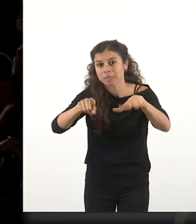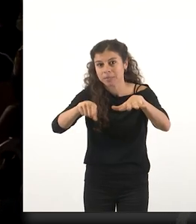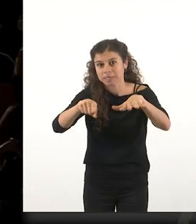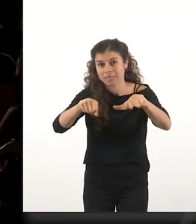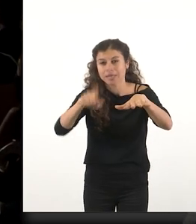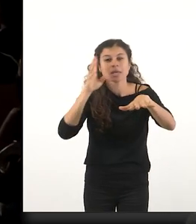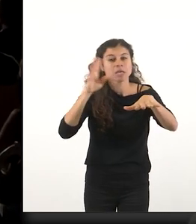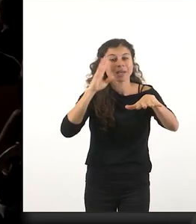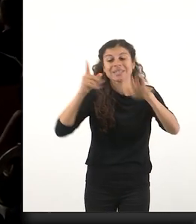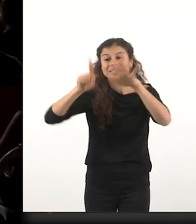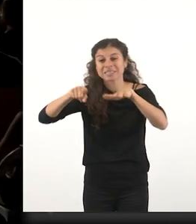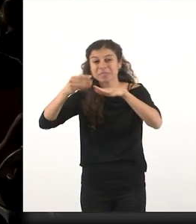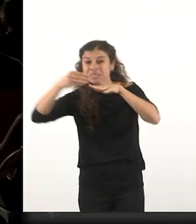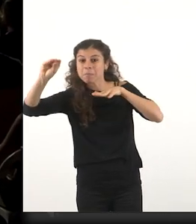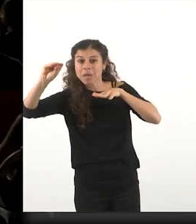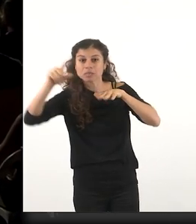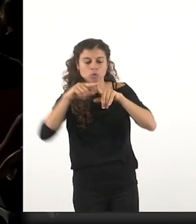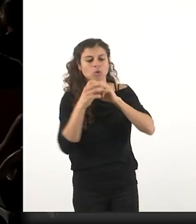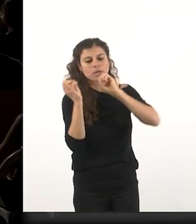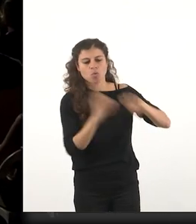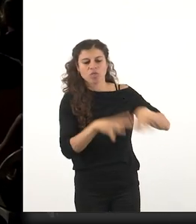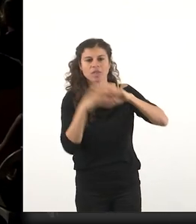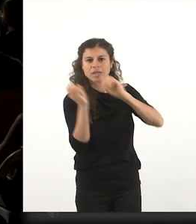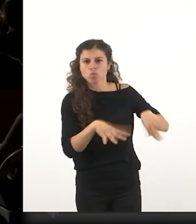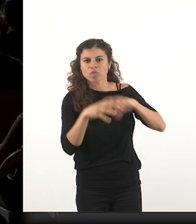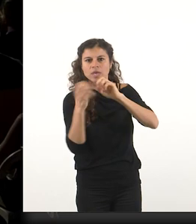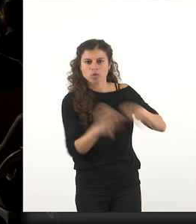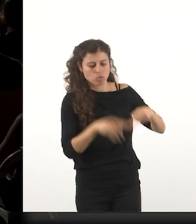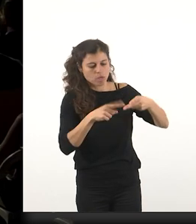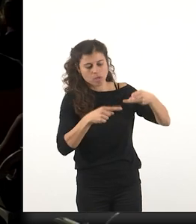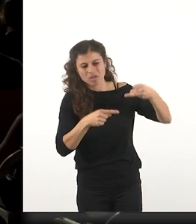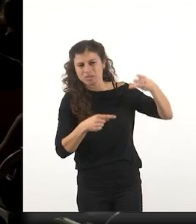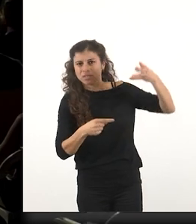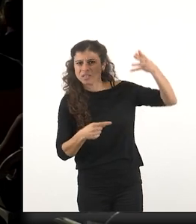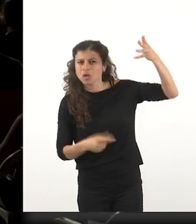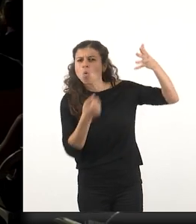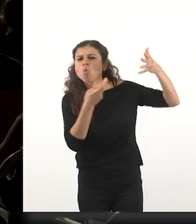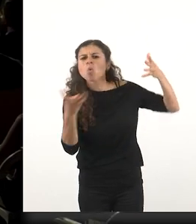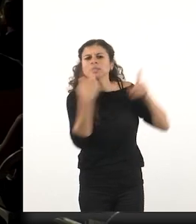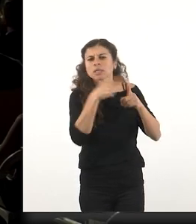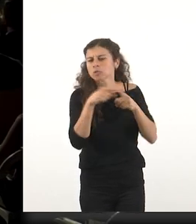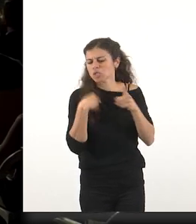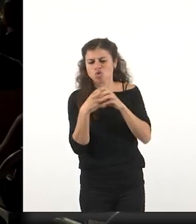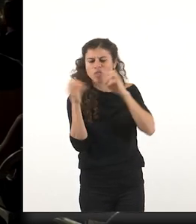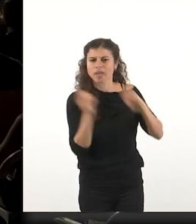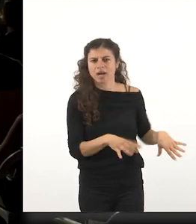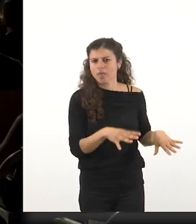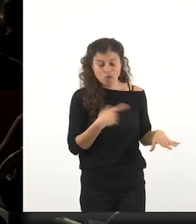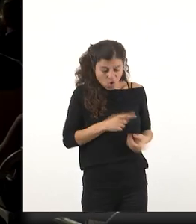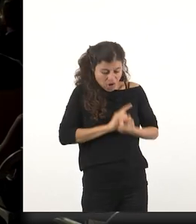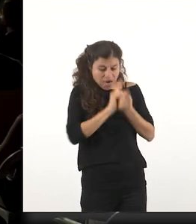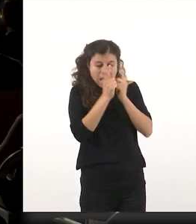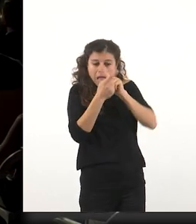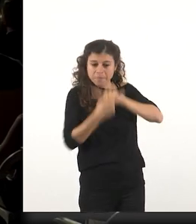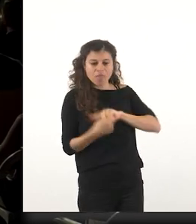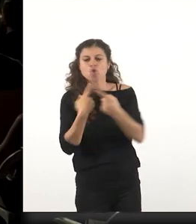más, ¿cuántas cosas dejé de hacer por amor por Antonio? ¿Cuántas? ¿Cuánto me llegué a convertir yo en la novia de Antonio? Que estábamos con sus colegas en el parque,